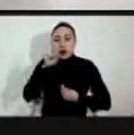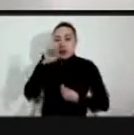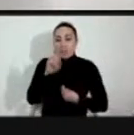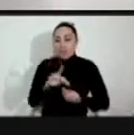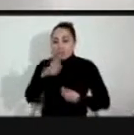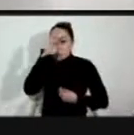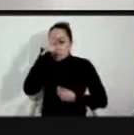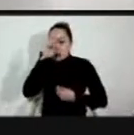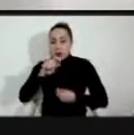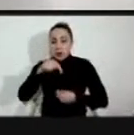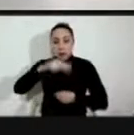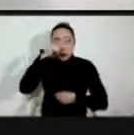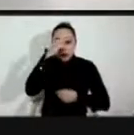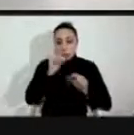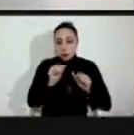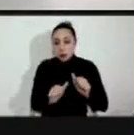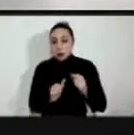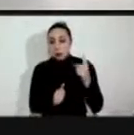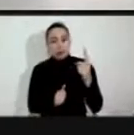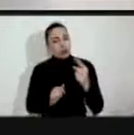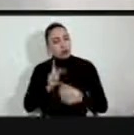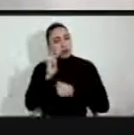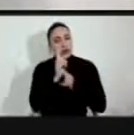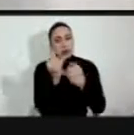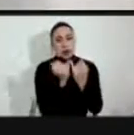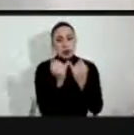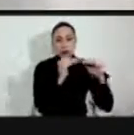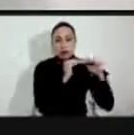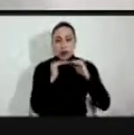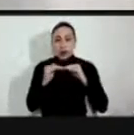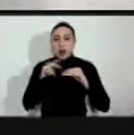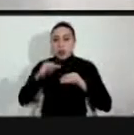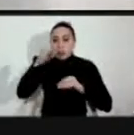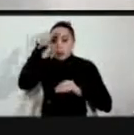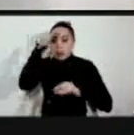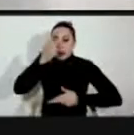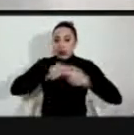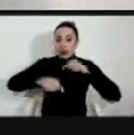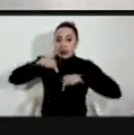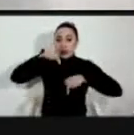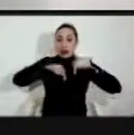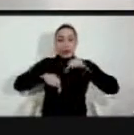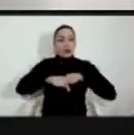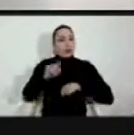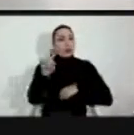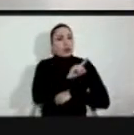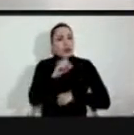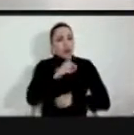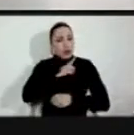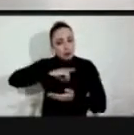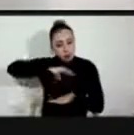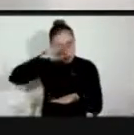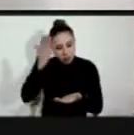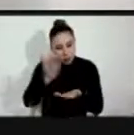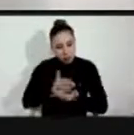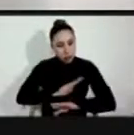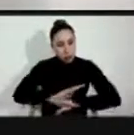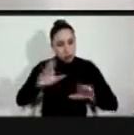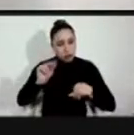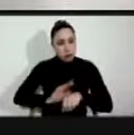por hacer. No podemos retroceder. Debemos decir ya basta de ser